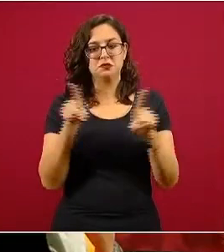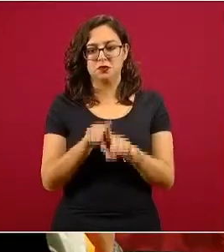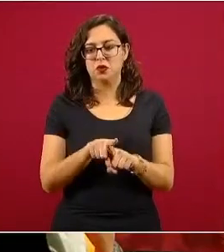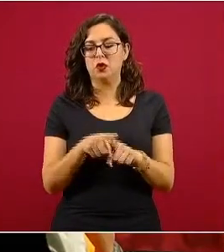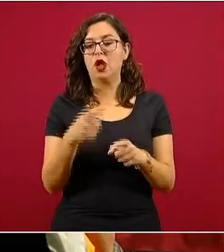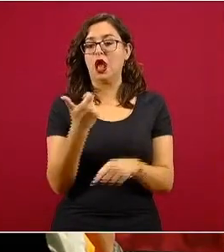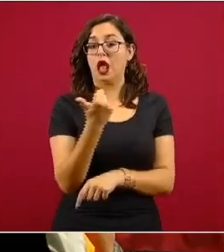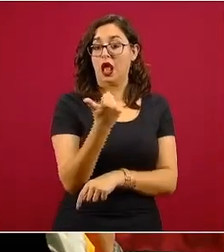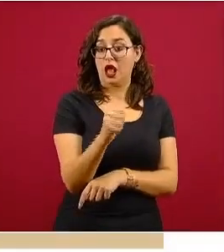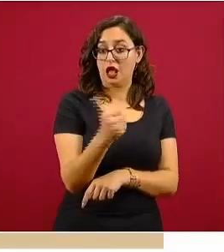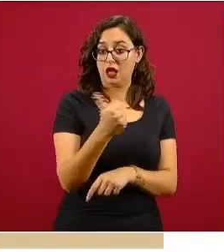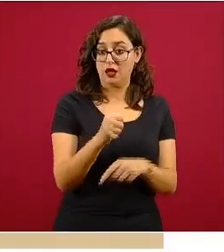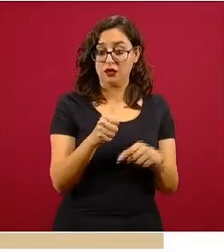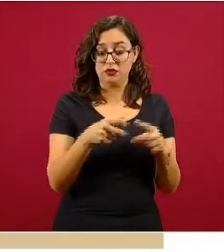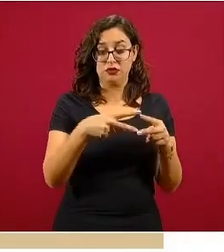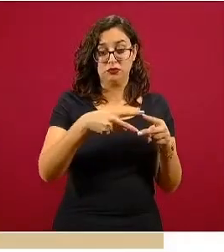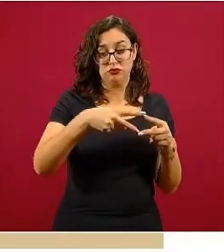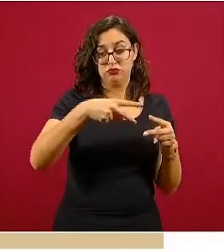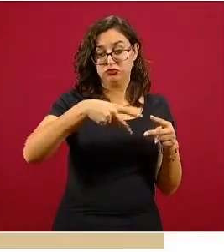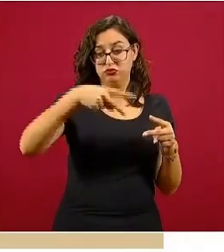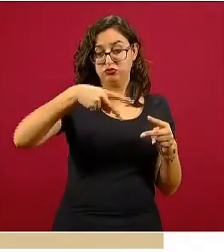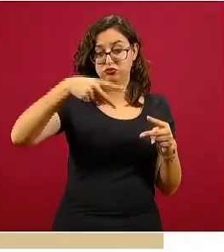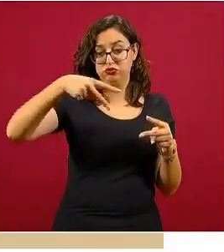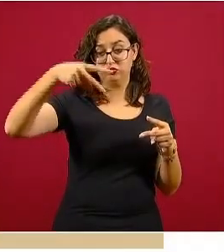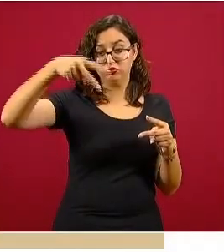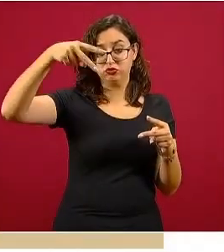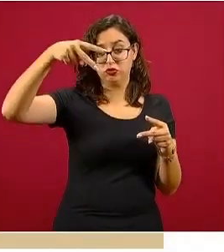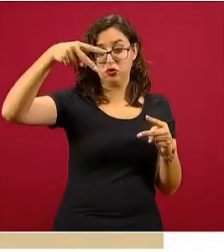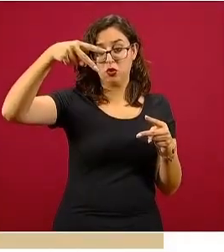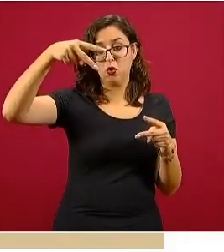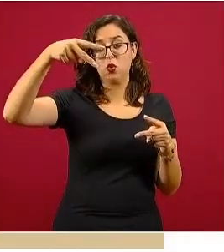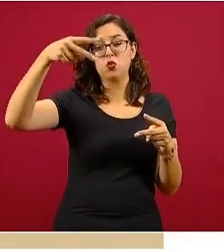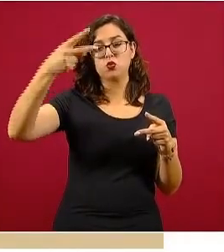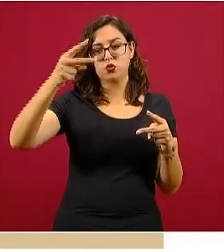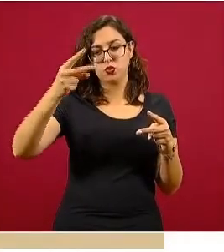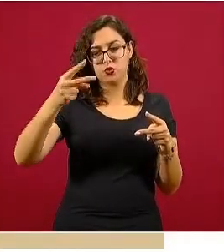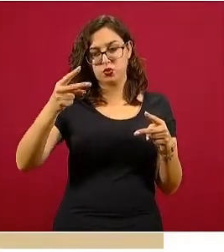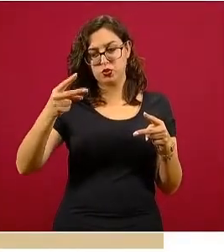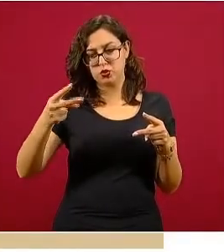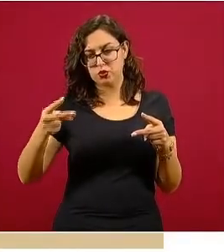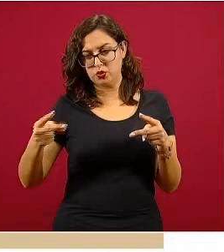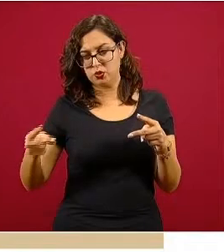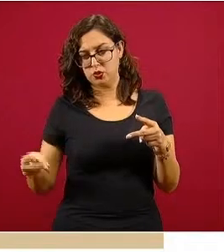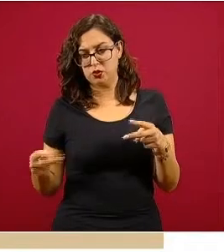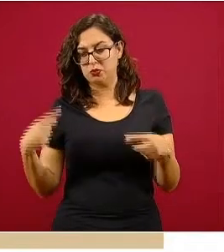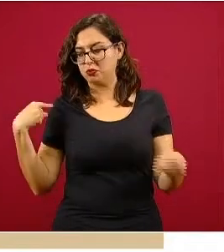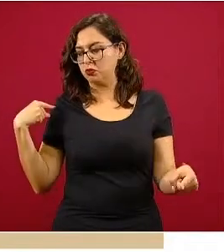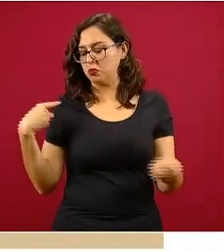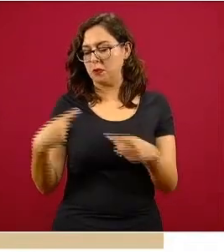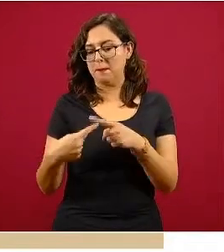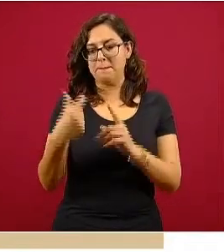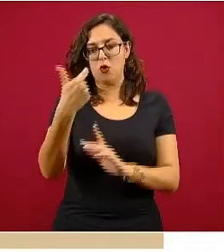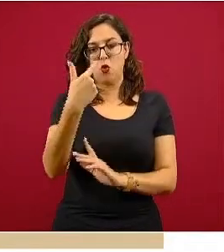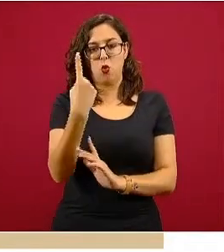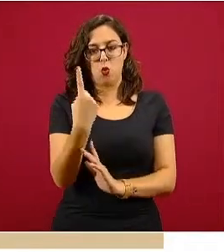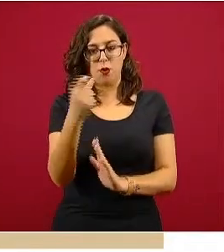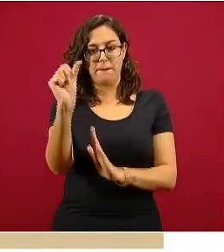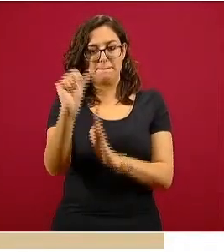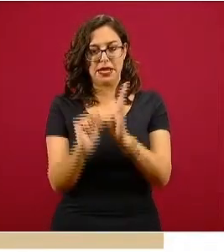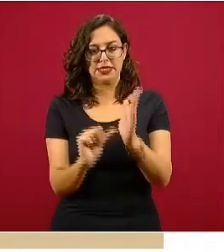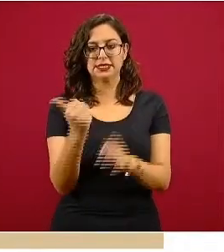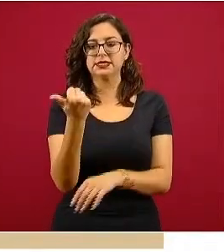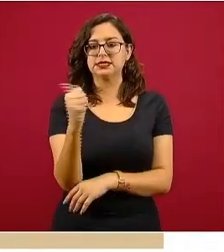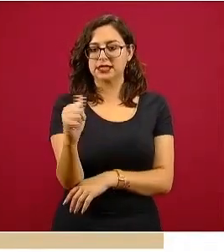semana de agosto alcanzaban el mayor pico de hospitalización y prácticamente ya todo el mes de agosto una tendencia clara descendente